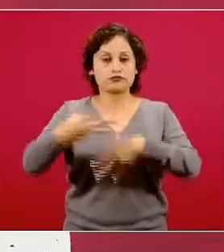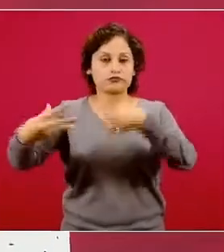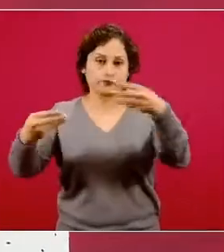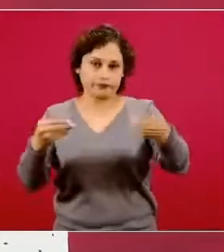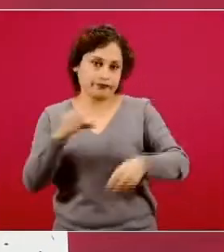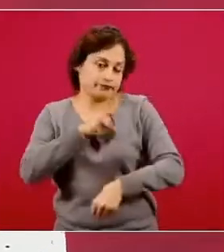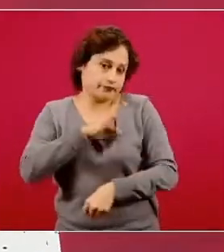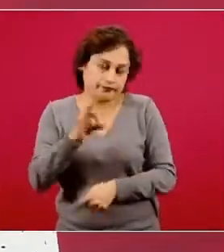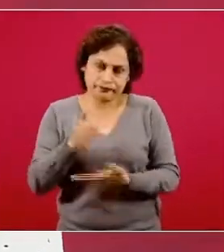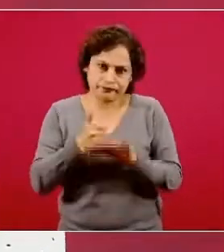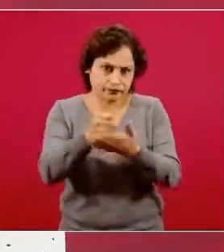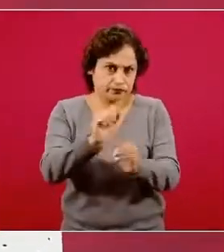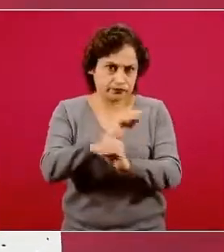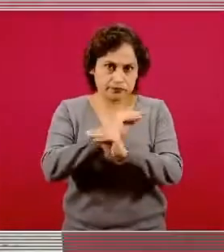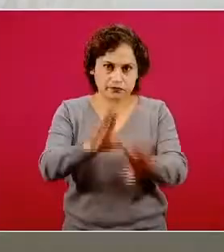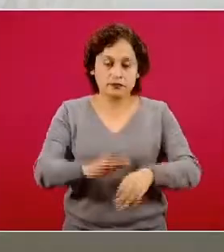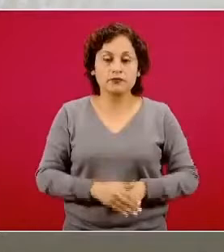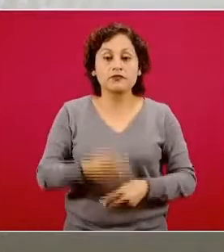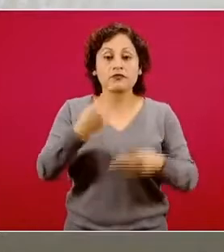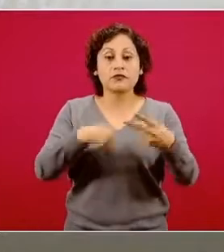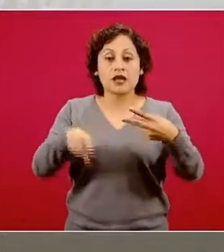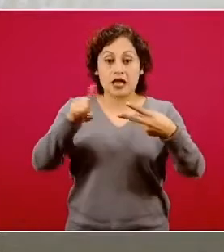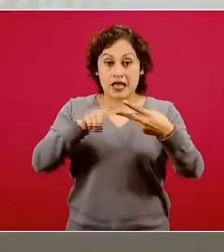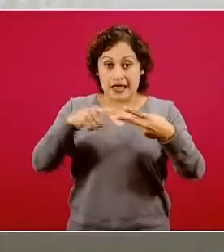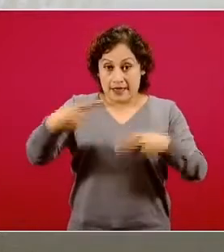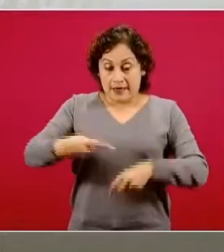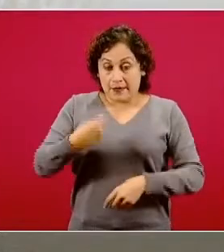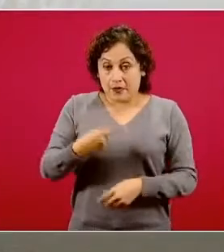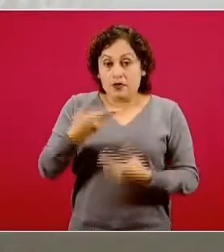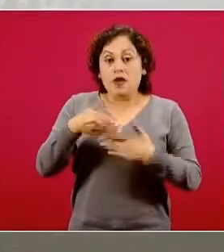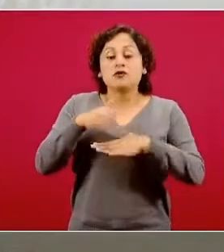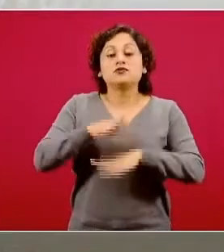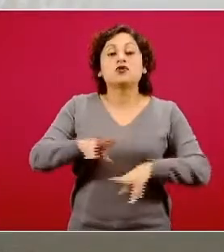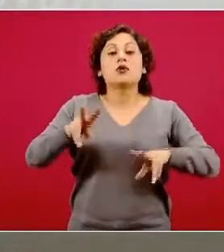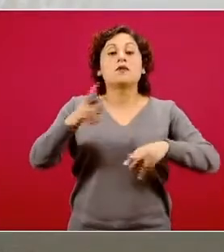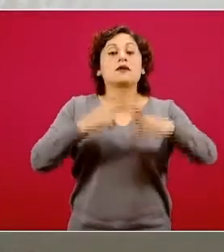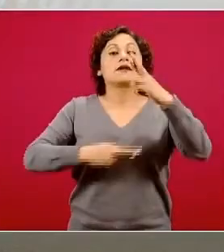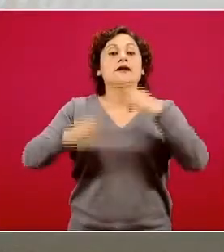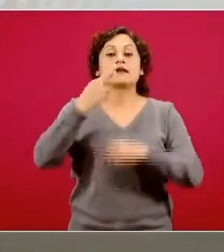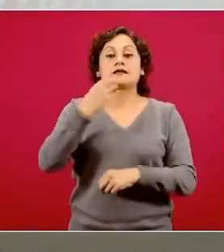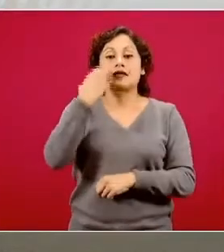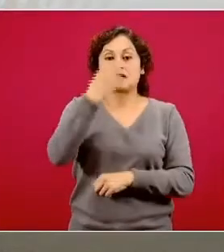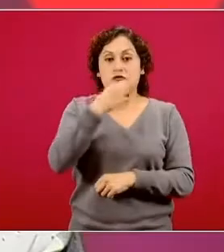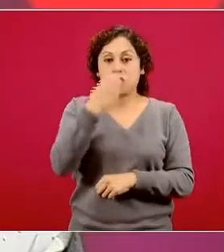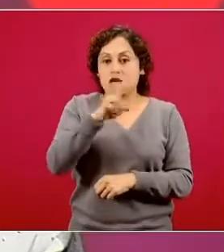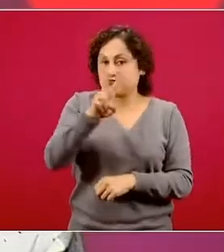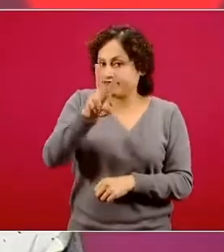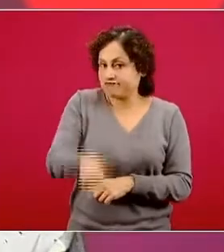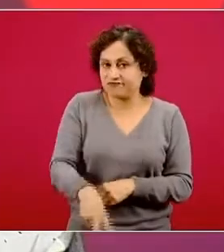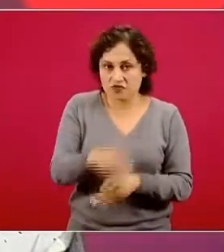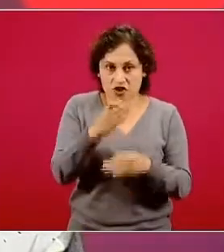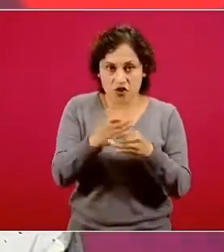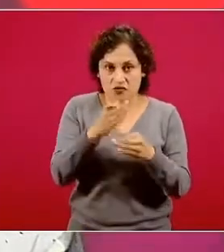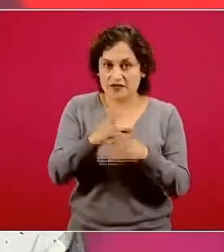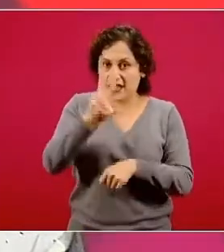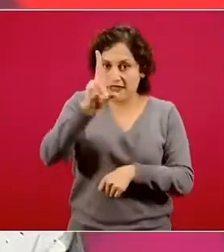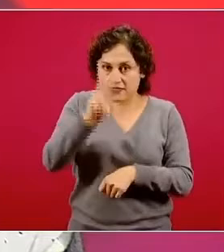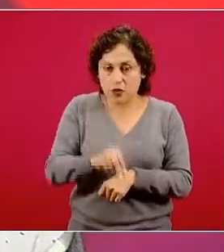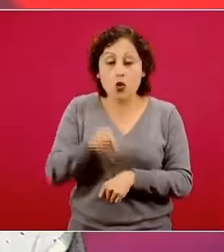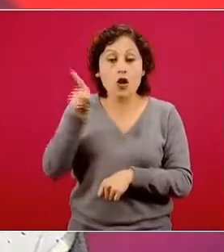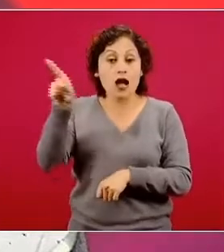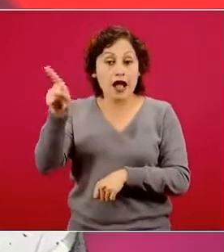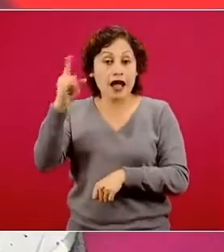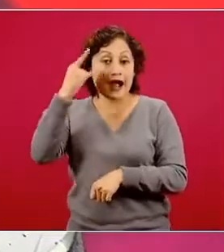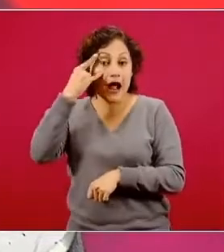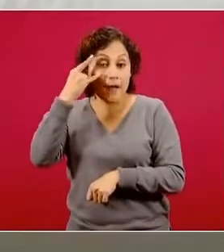a clases, efectivamente no se va a regresar en este momento ni en Campeche, pues que está